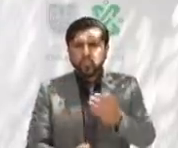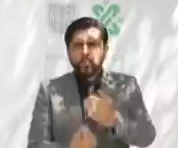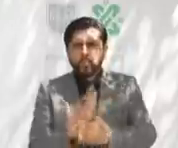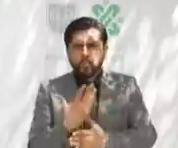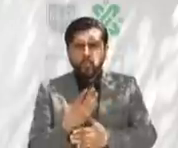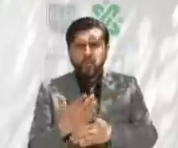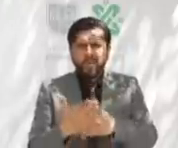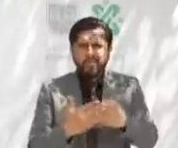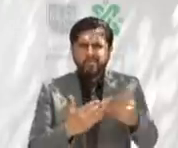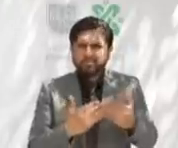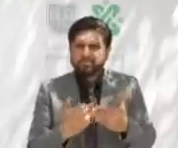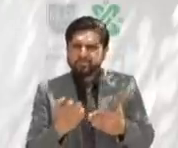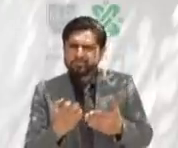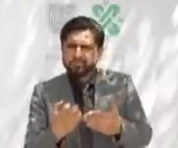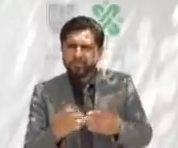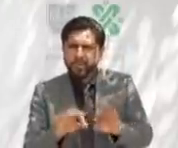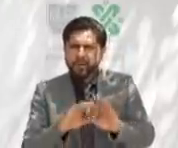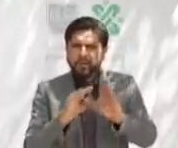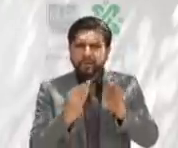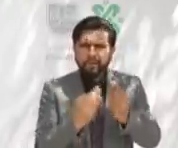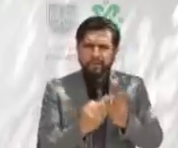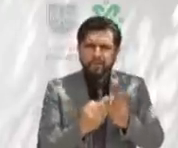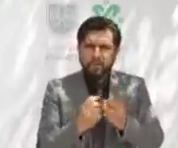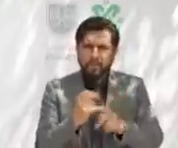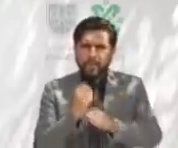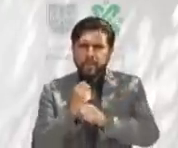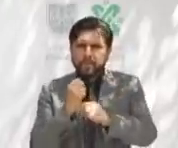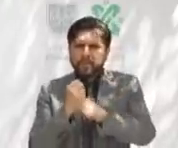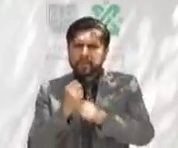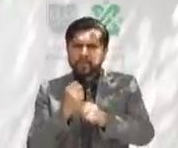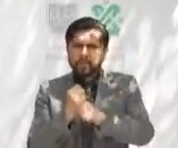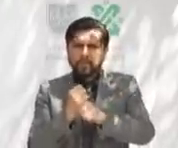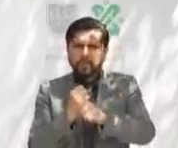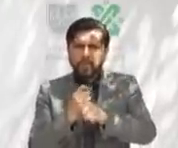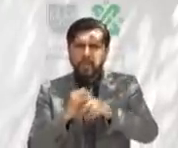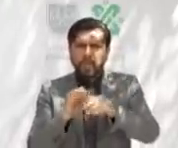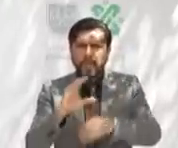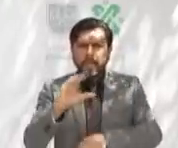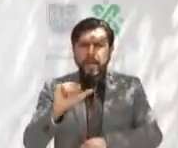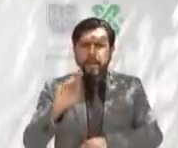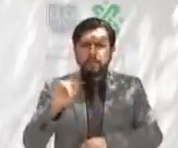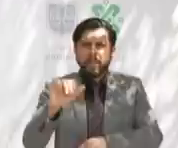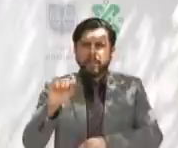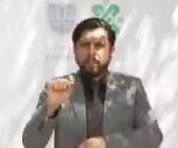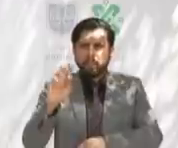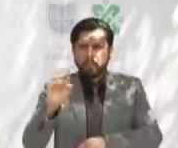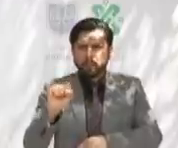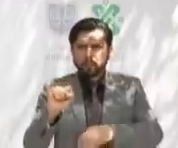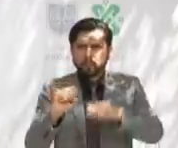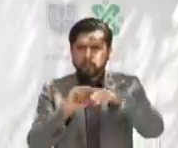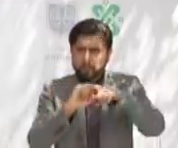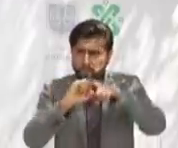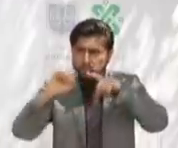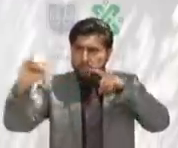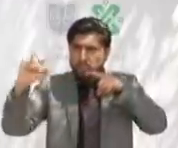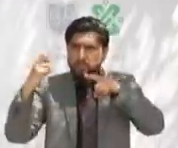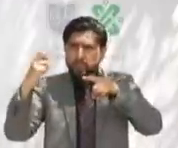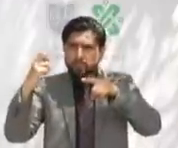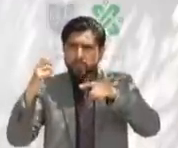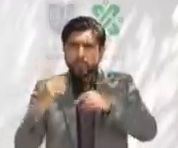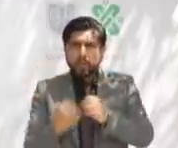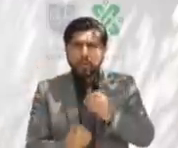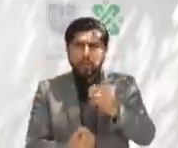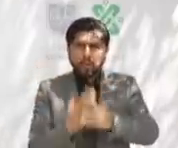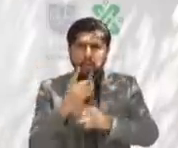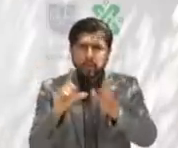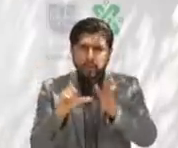de movilidad, que es el cablebús, que en junio ya entran en operación las dos líneas. Estamos